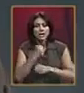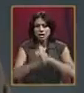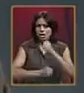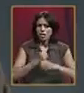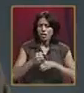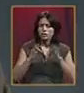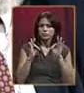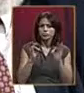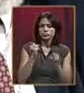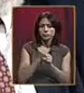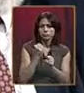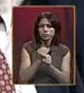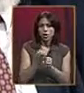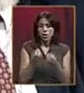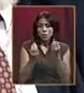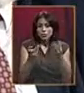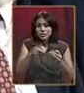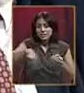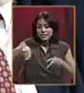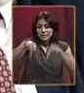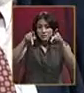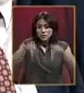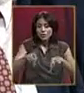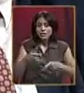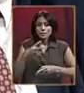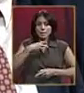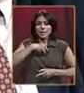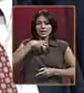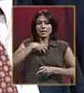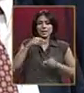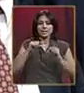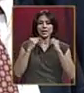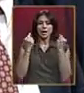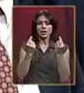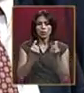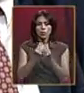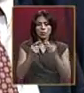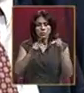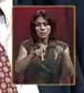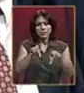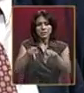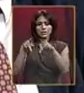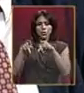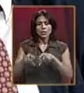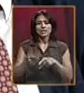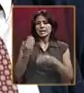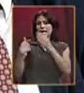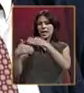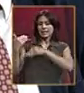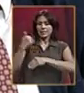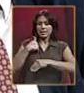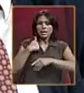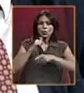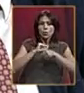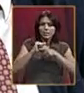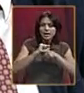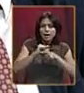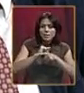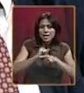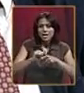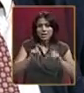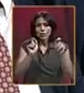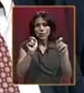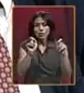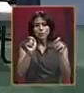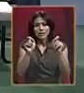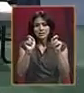precisamente pertenecen a sectores de la población que han tenido cierto grado de entrenamiento, cierto grado de educación,